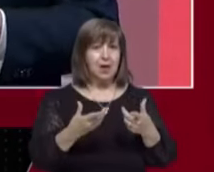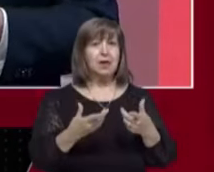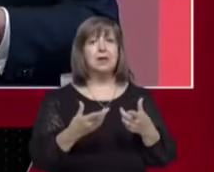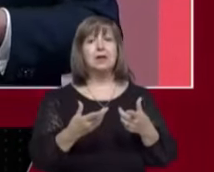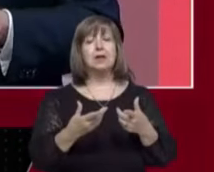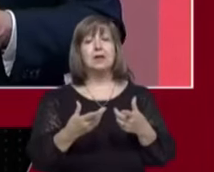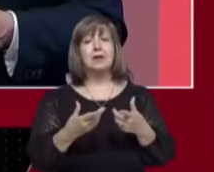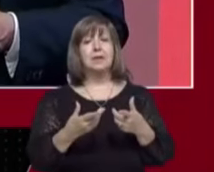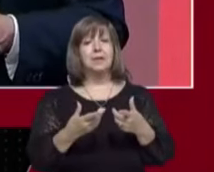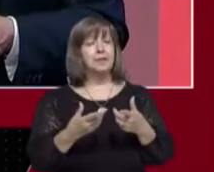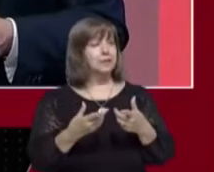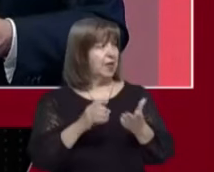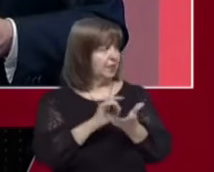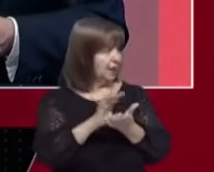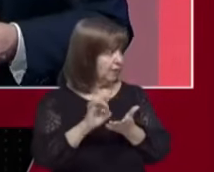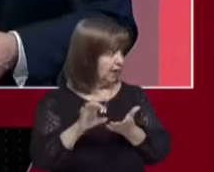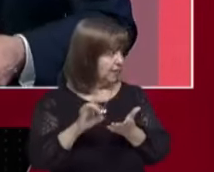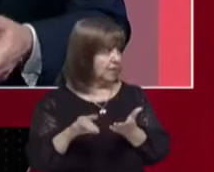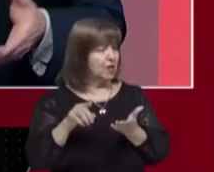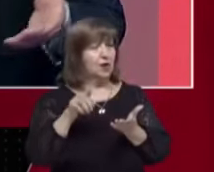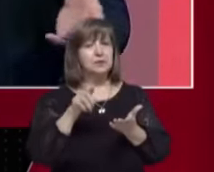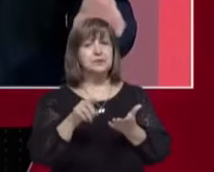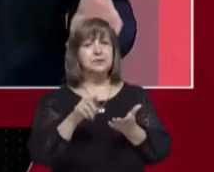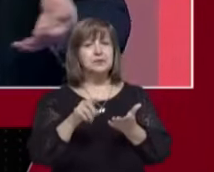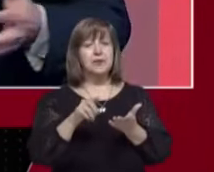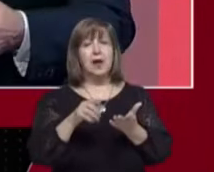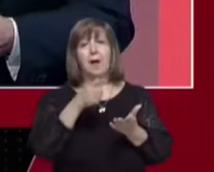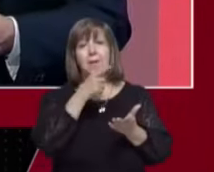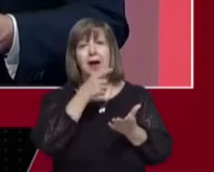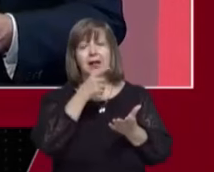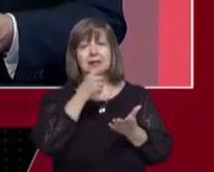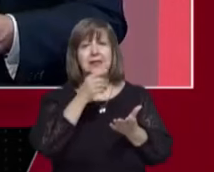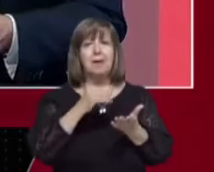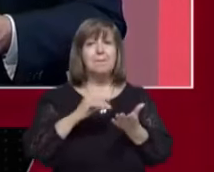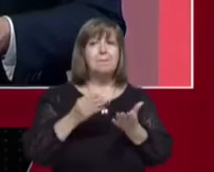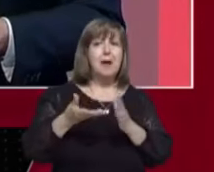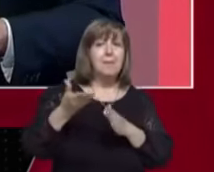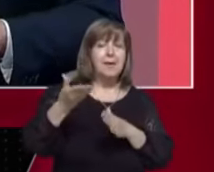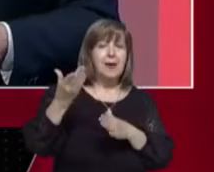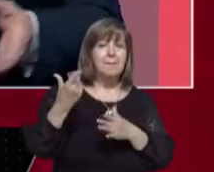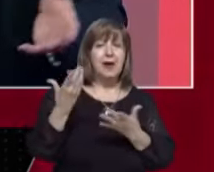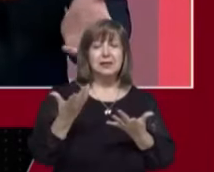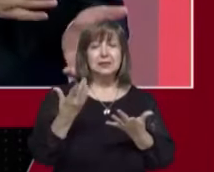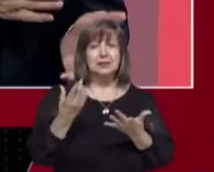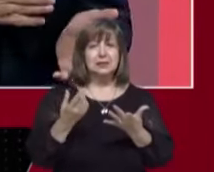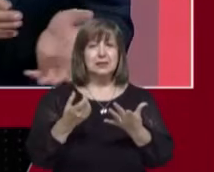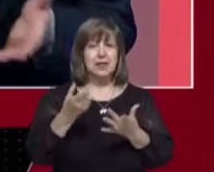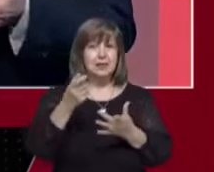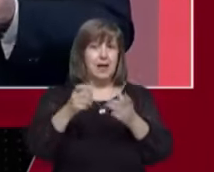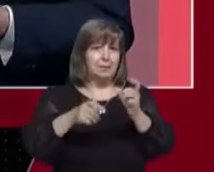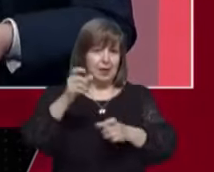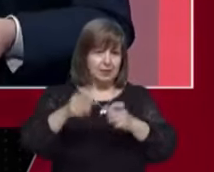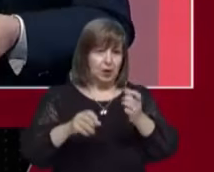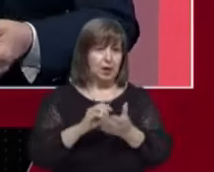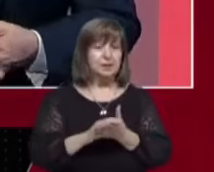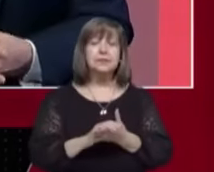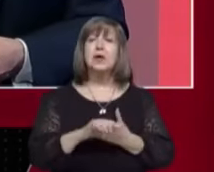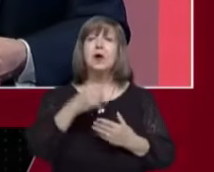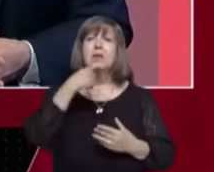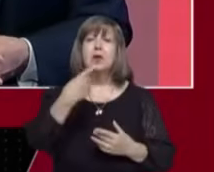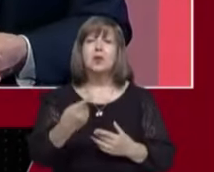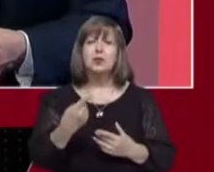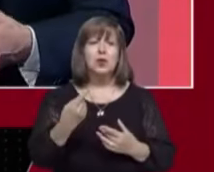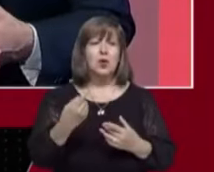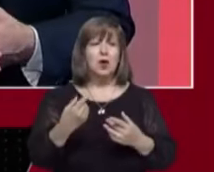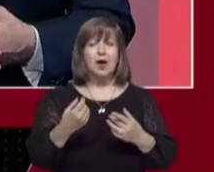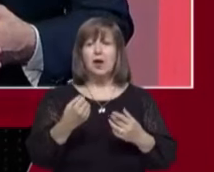haber despidos. Y cada vez se está engrosando más la planta de despedidos, no de ocupados. ¿Qué pasa con la diferencia esa que